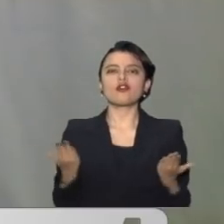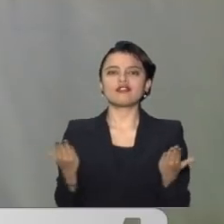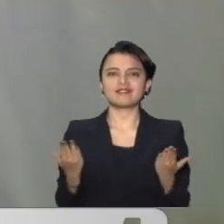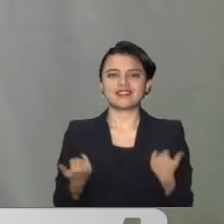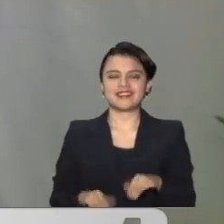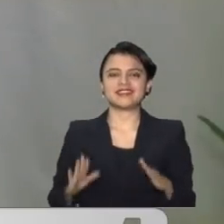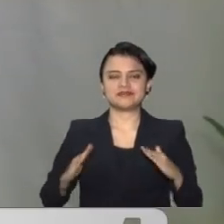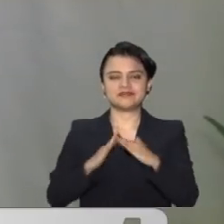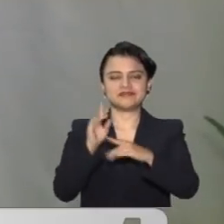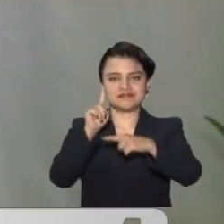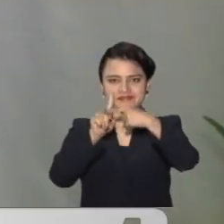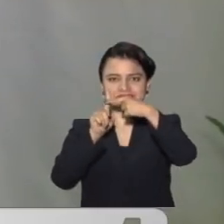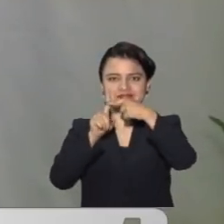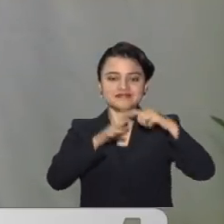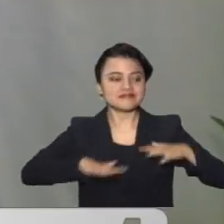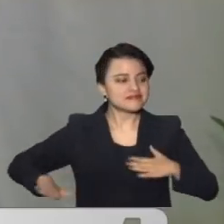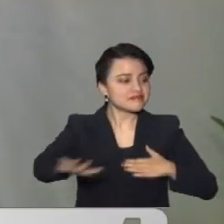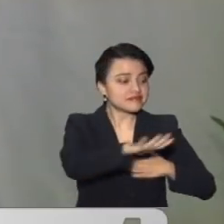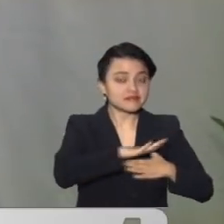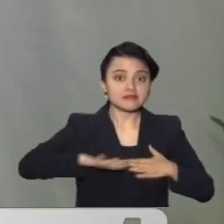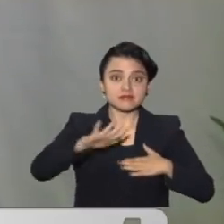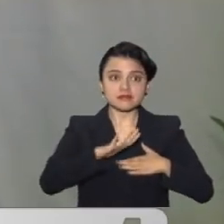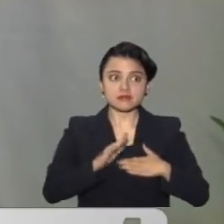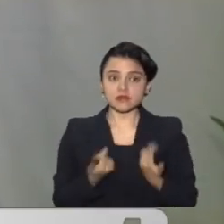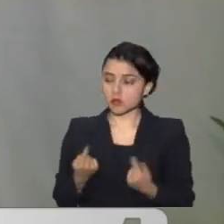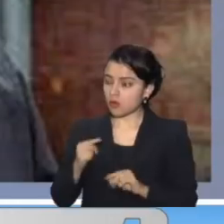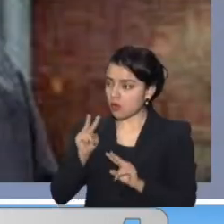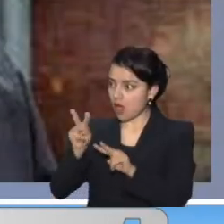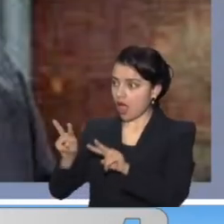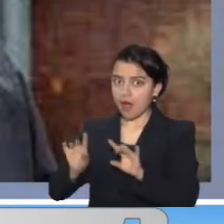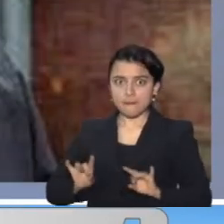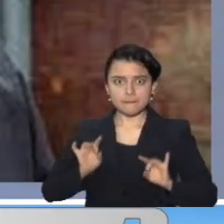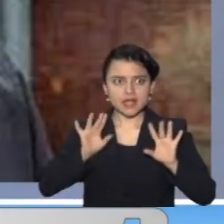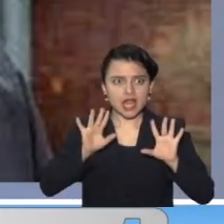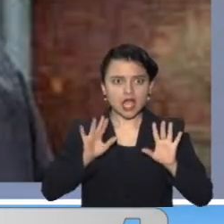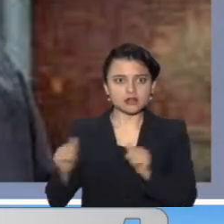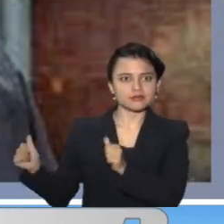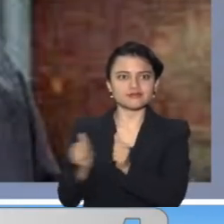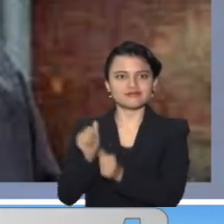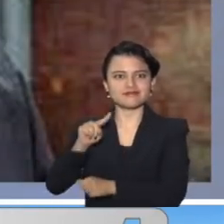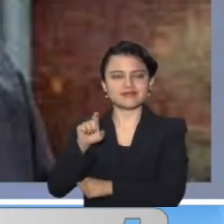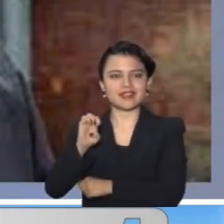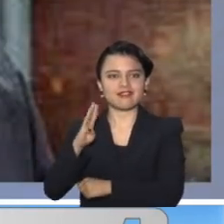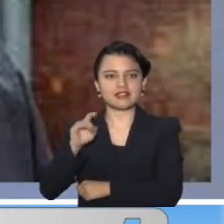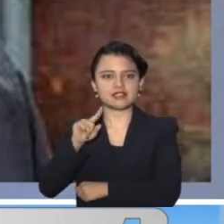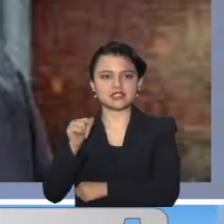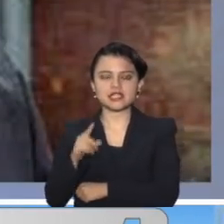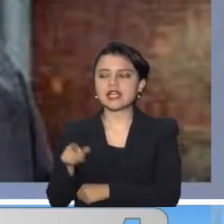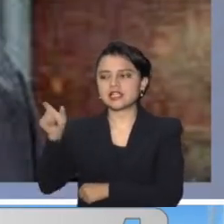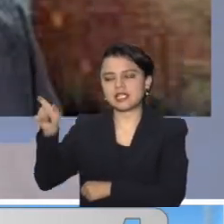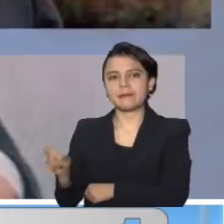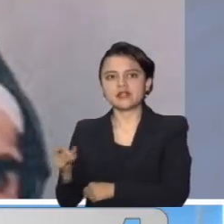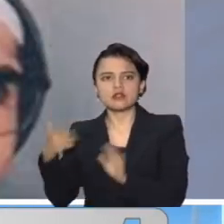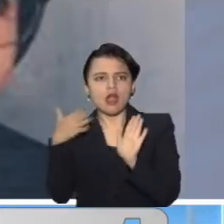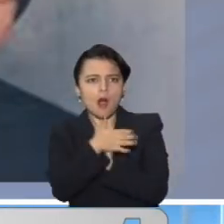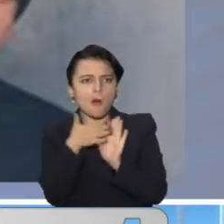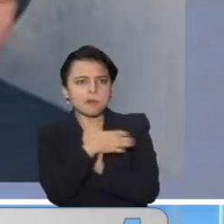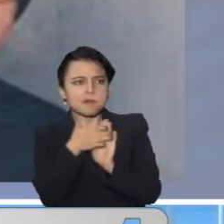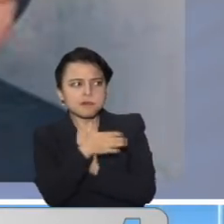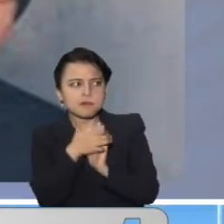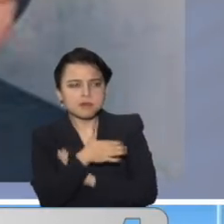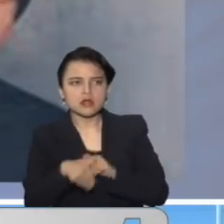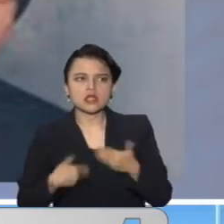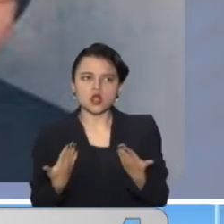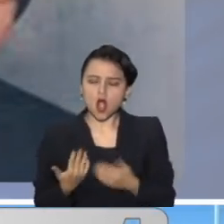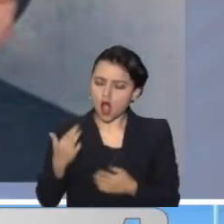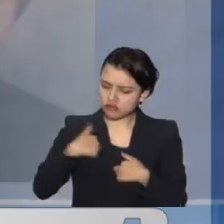hermana Berenice, en donde se presenta este milagro. Justamente a mi lado está Sebastián Vázquez, quien es la persona que cuenta con